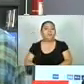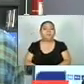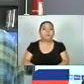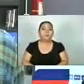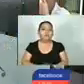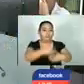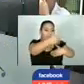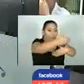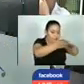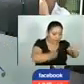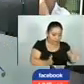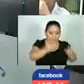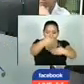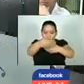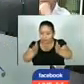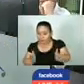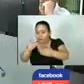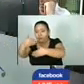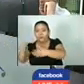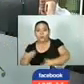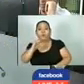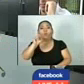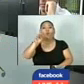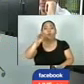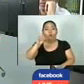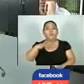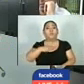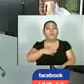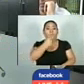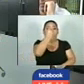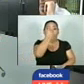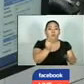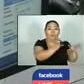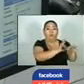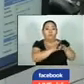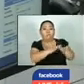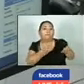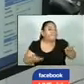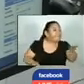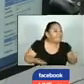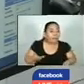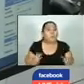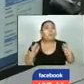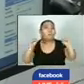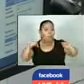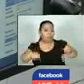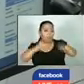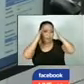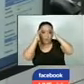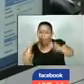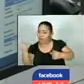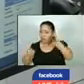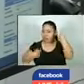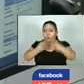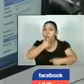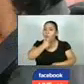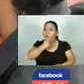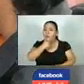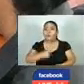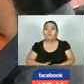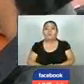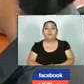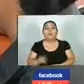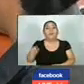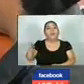Cada una de las áreas del cubo cuenta con un coordinador que está a disposición de atender cualquier duda de los usuarios.